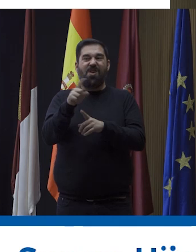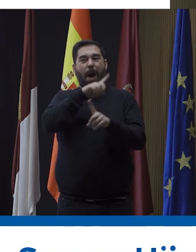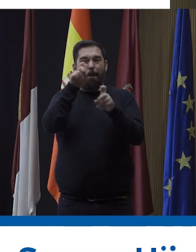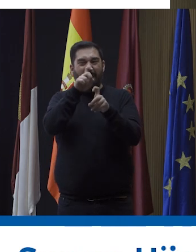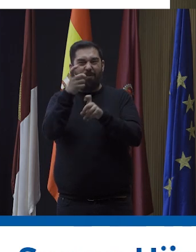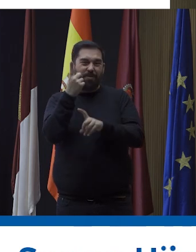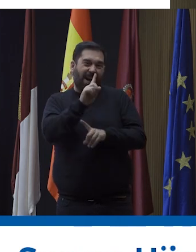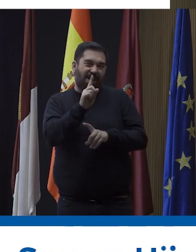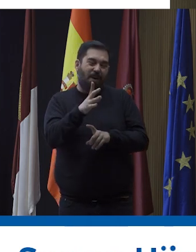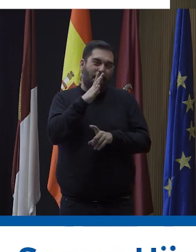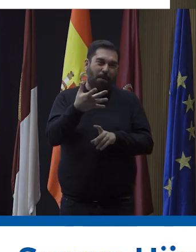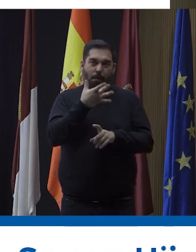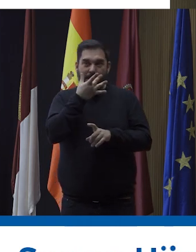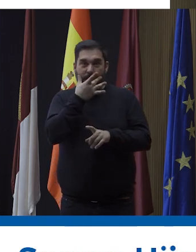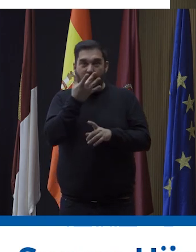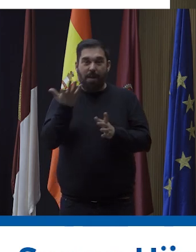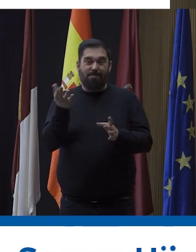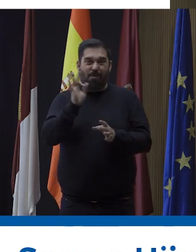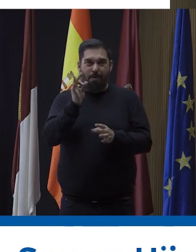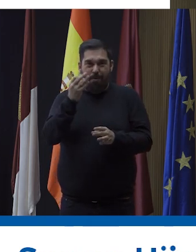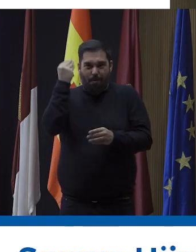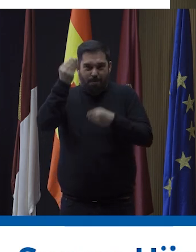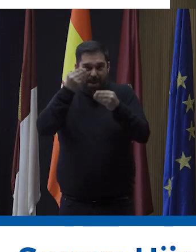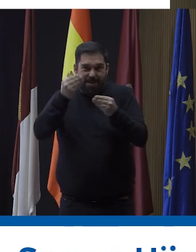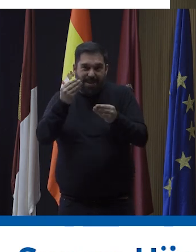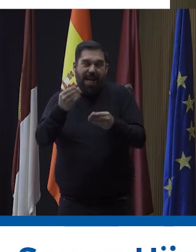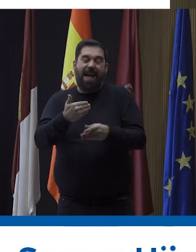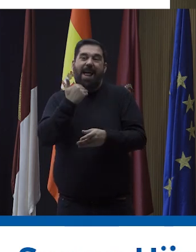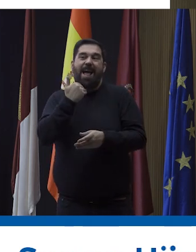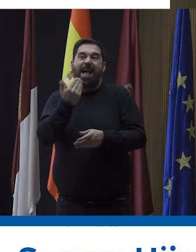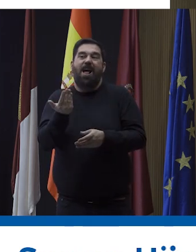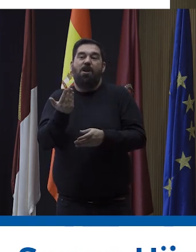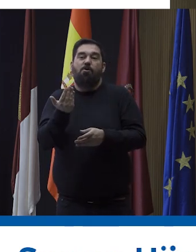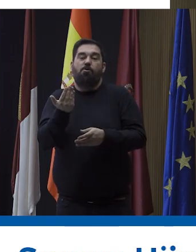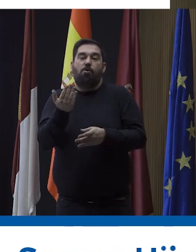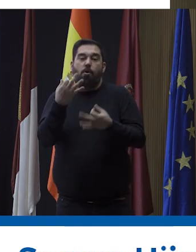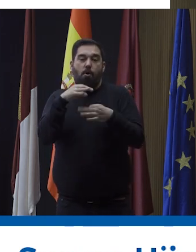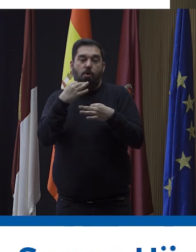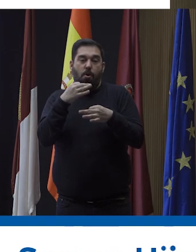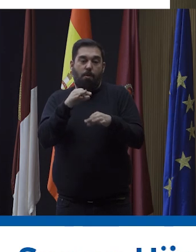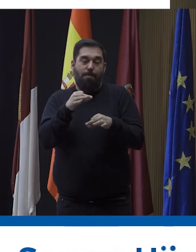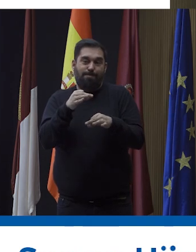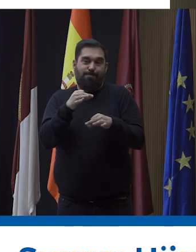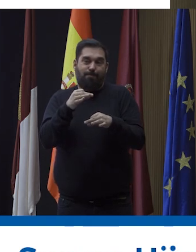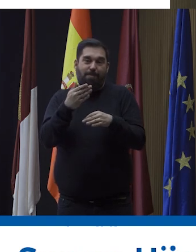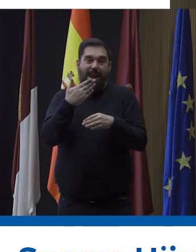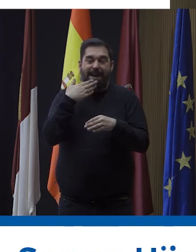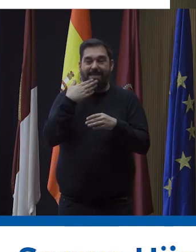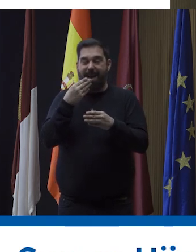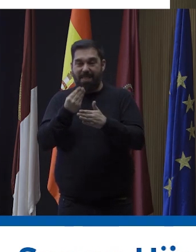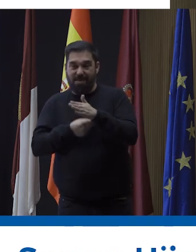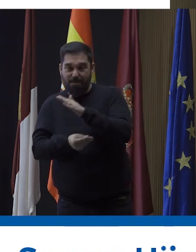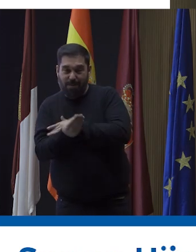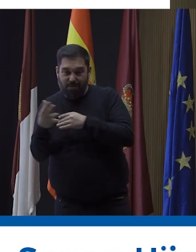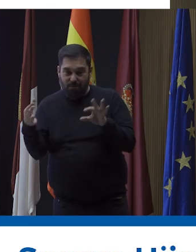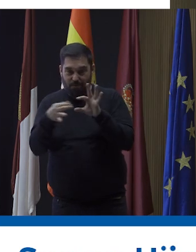le da vergüenza o porque piensa que es algo normal asociado con la edad o con los partos, ¿vale? Y esto no debe